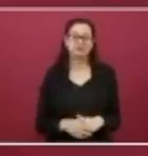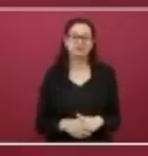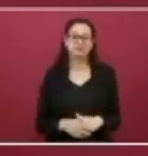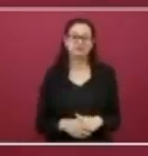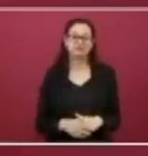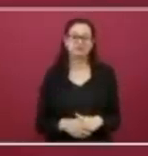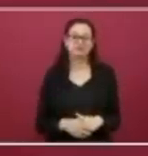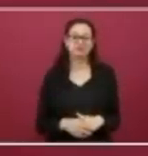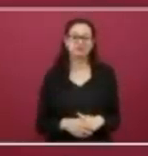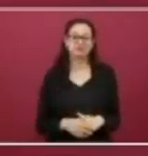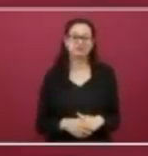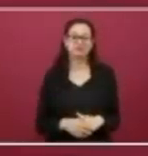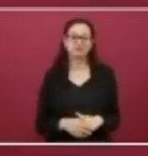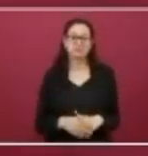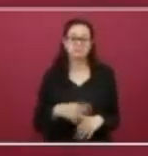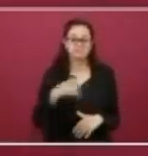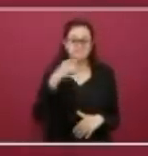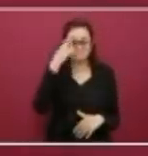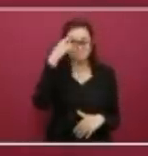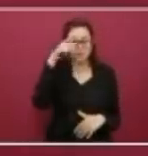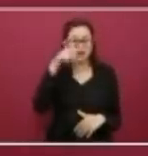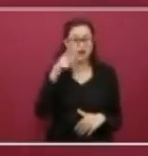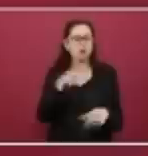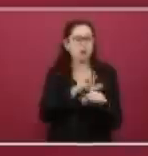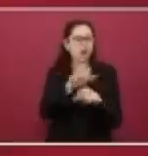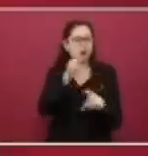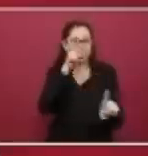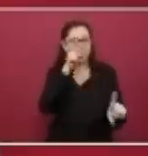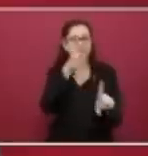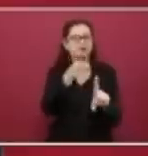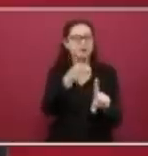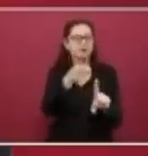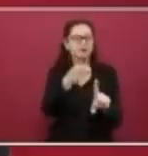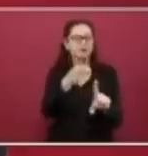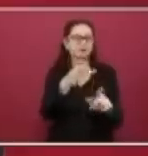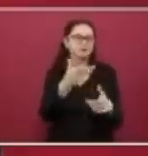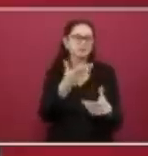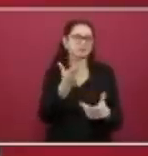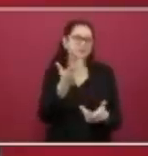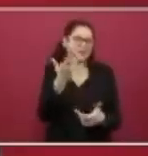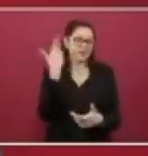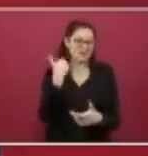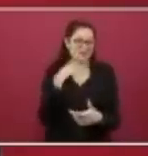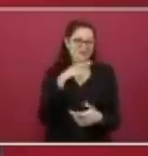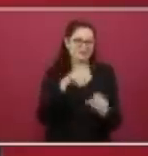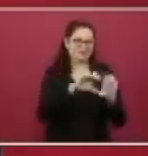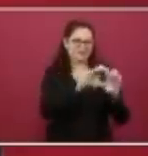el propósito de privatizar los ductos